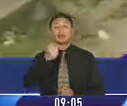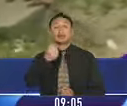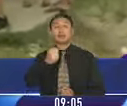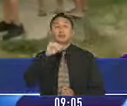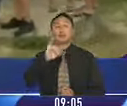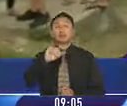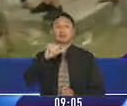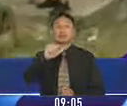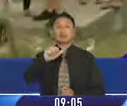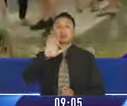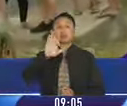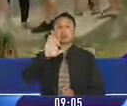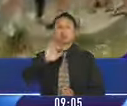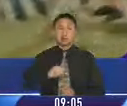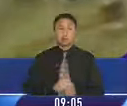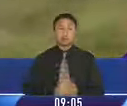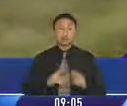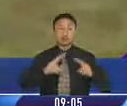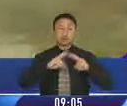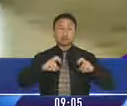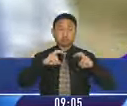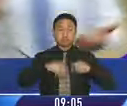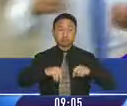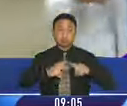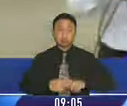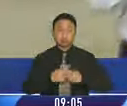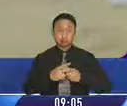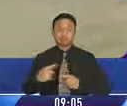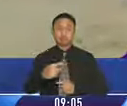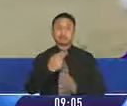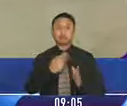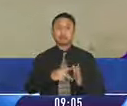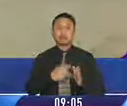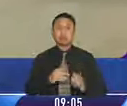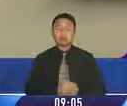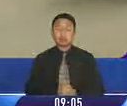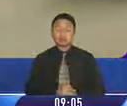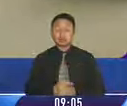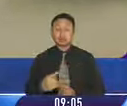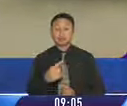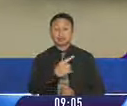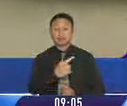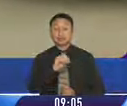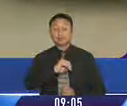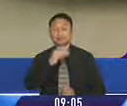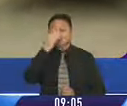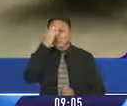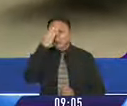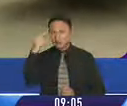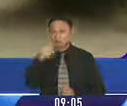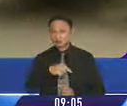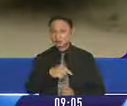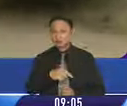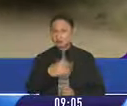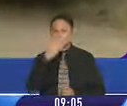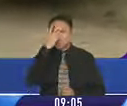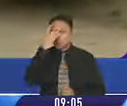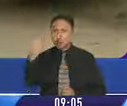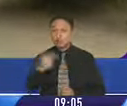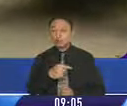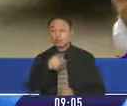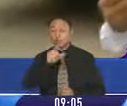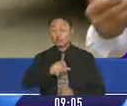Accidentes de Tránsito de la CTE para iniciar las averiguaciones de este caso y determinar las causas y a